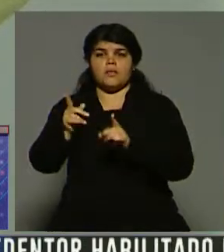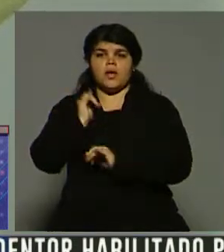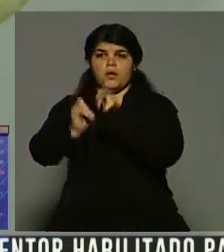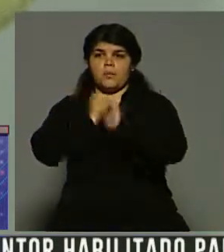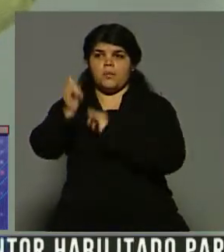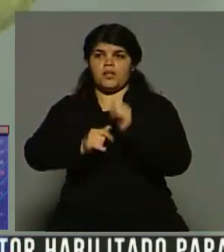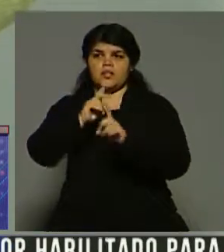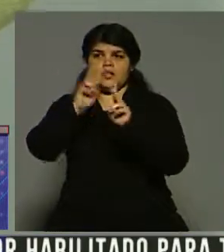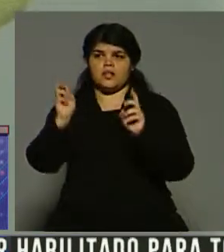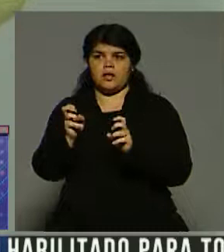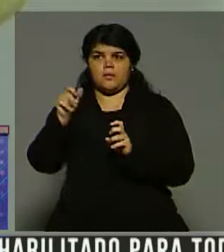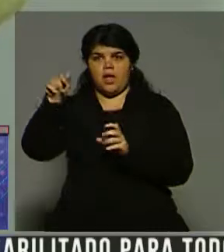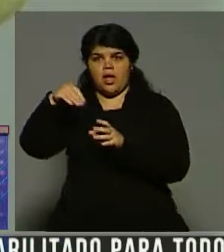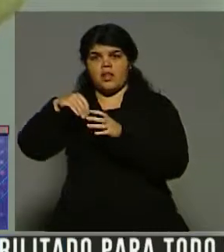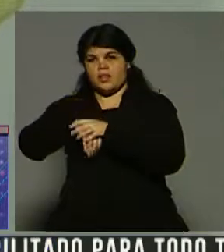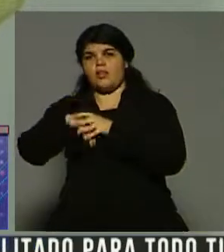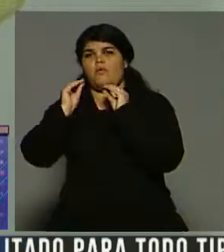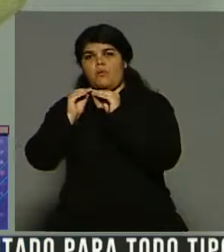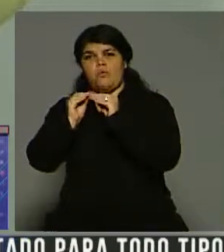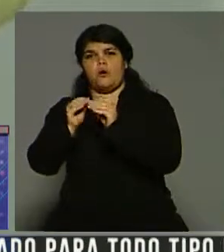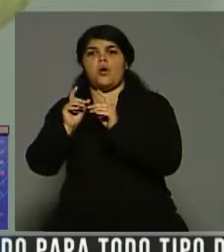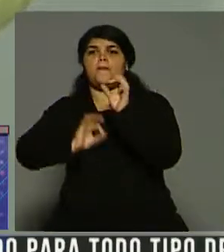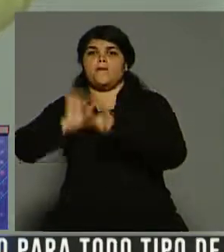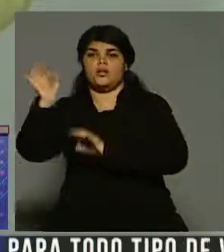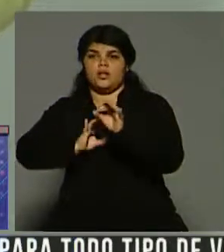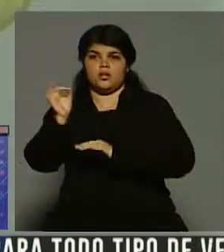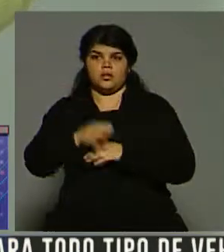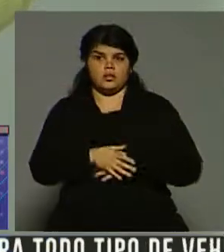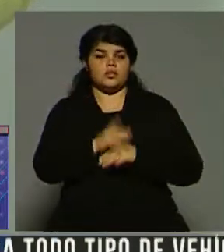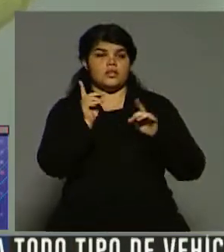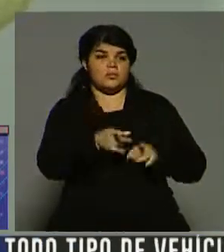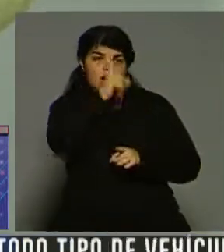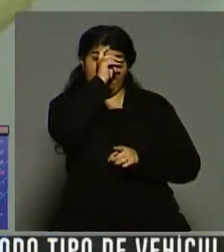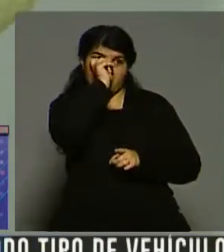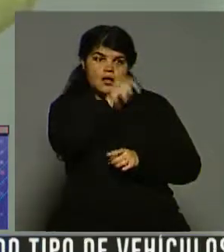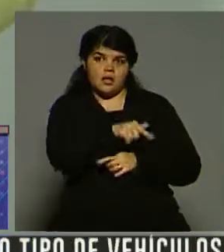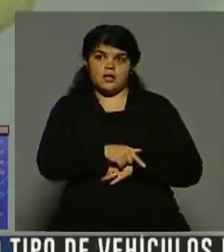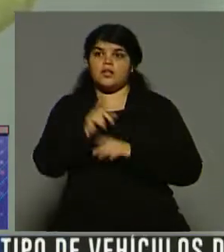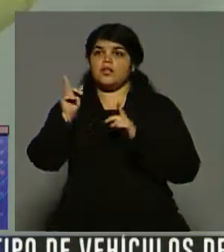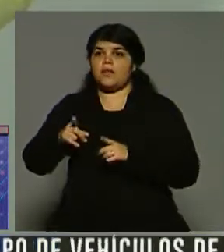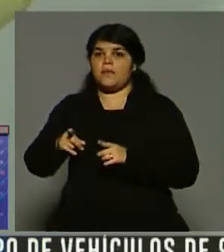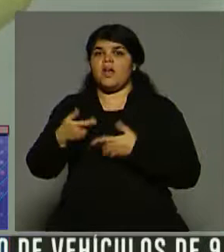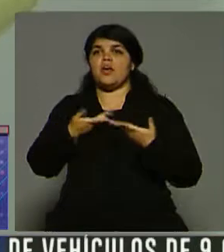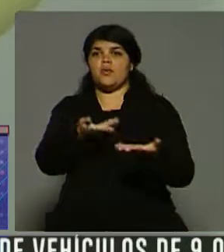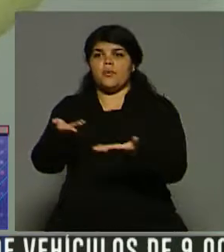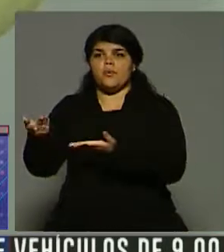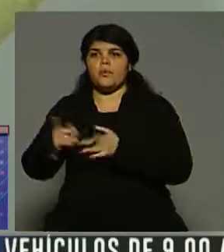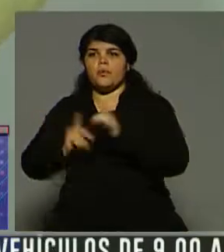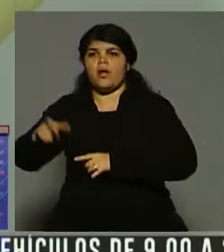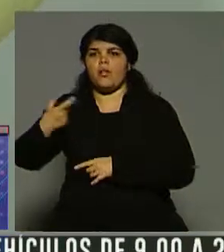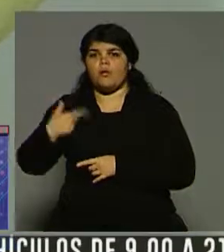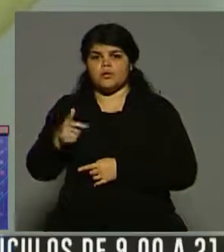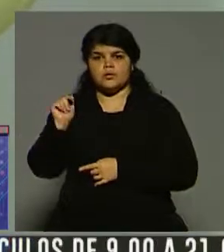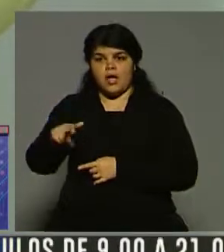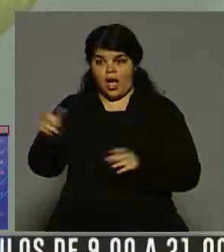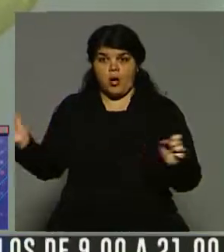del tratamiento del proyecto. También hay que tener en cuenta el tema de los, agregamos otro dato más, el tema de los hospitales. De las coberturas que también van a hacer las obras sociales en caso de que